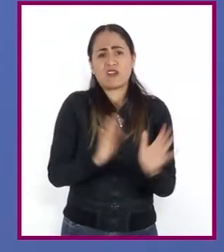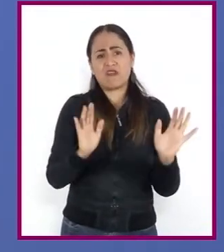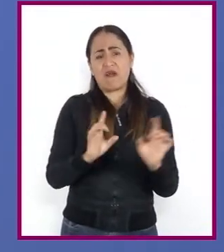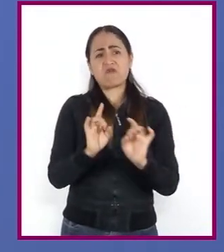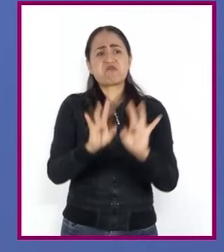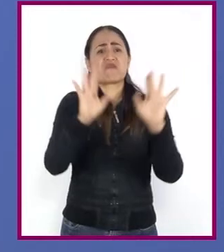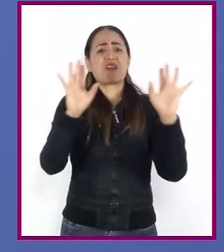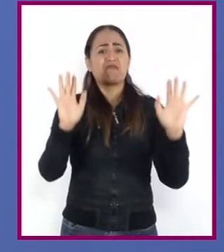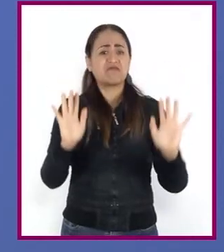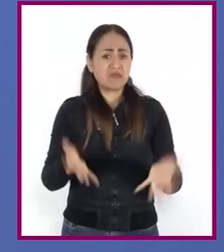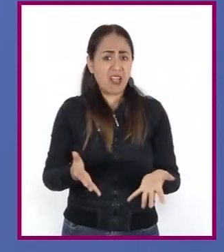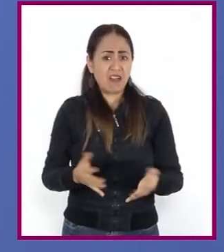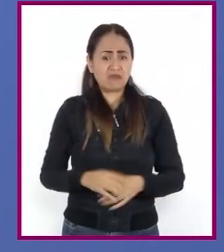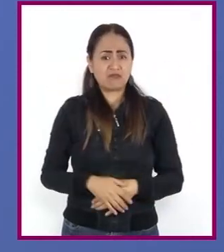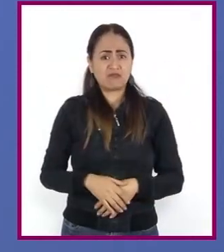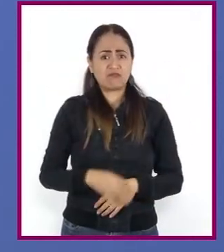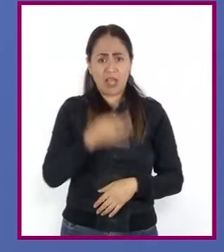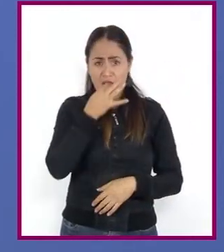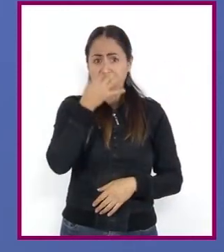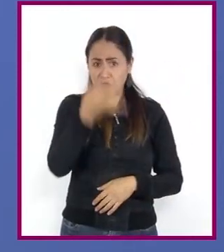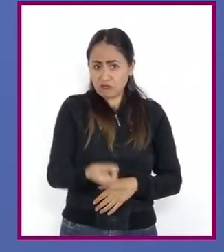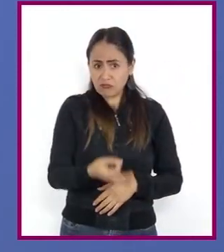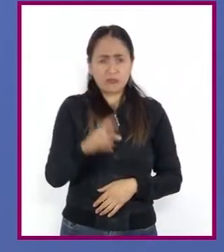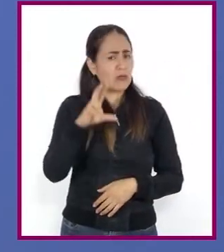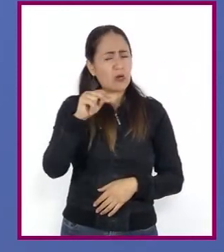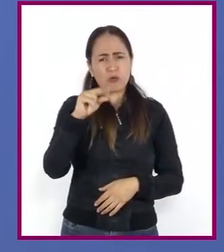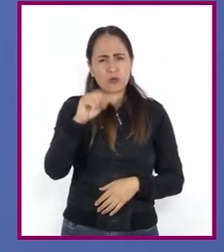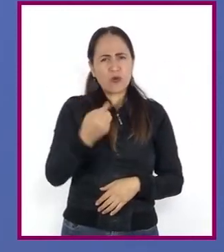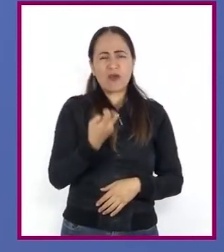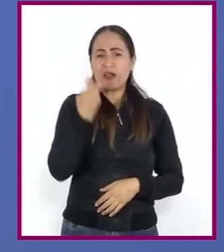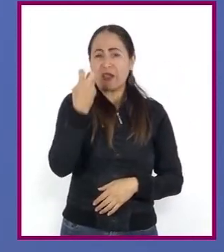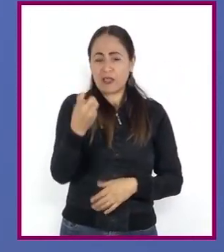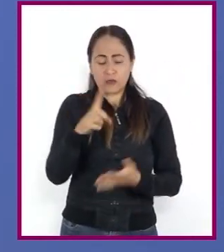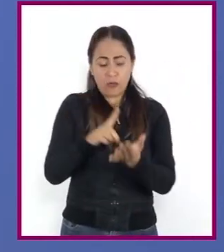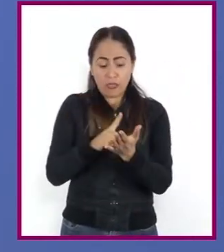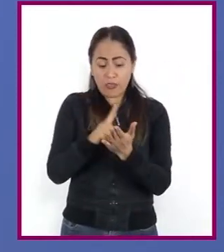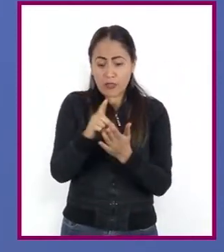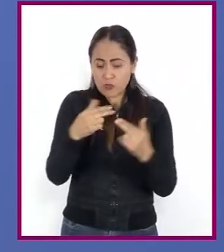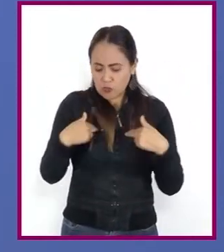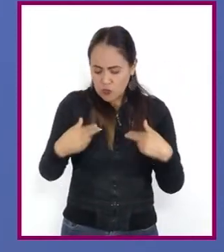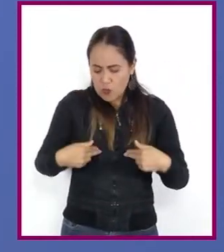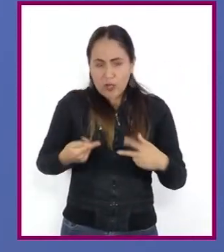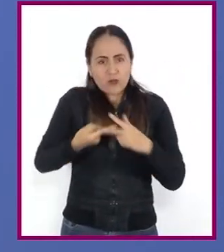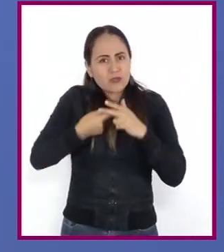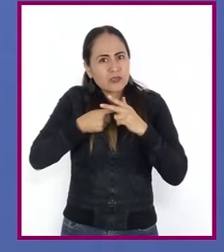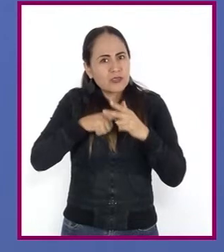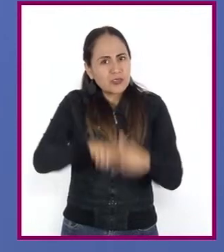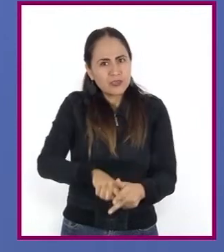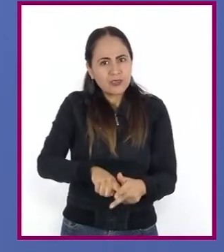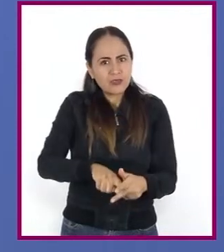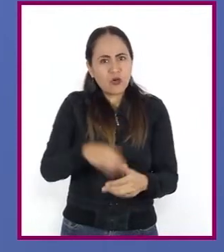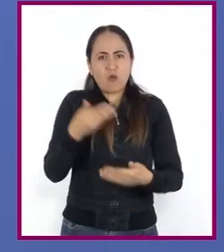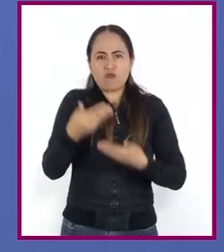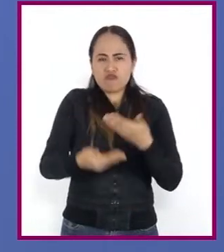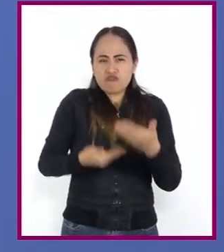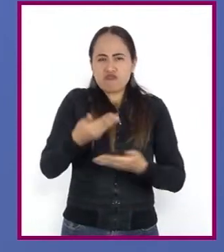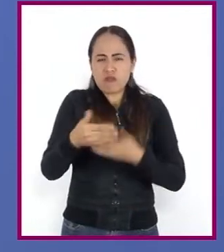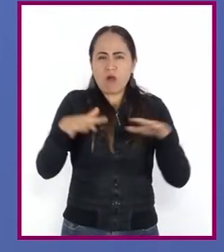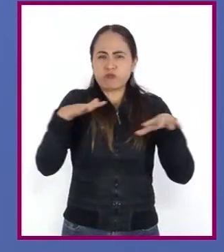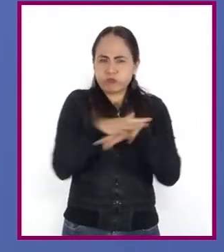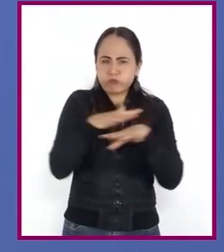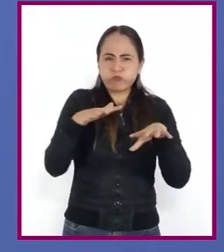hecho pasado, sino es el paradigma de los derechos humanos, que ha seguido evolucionando